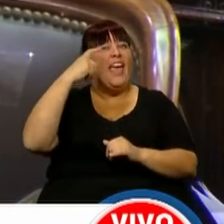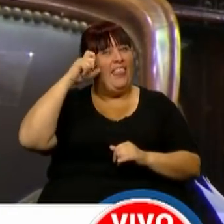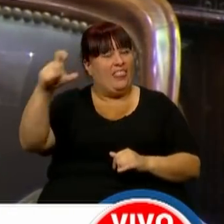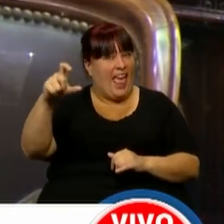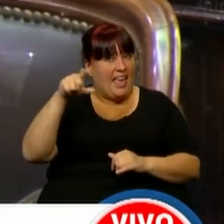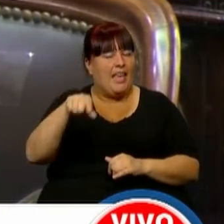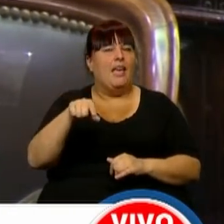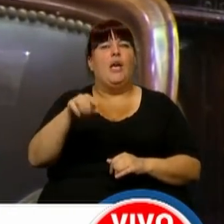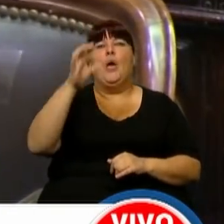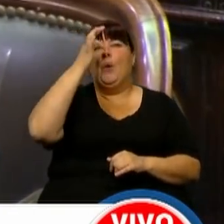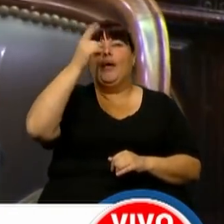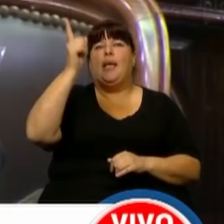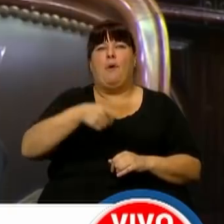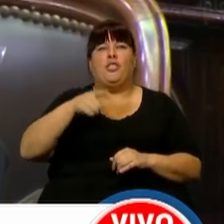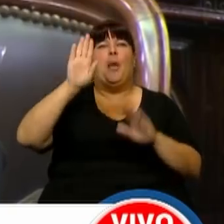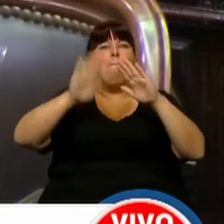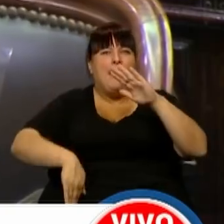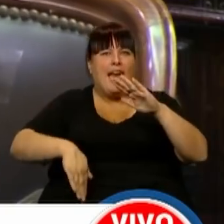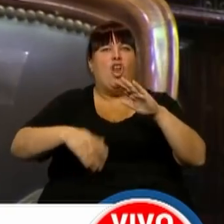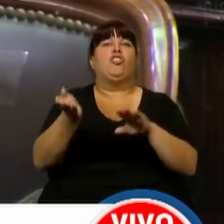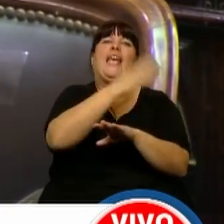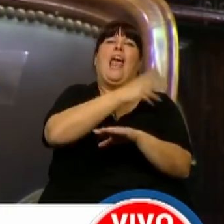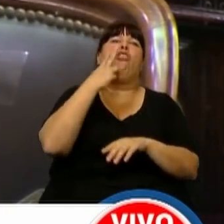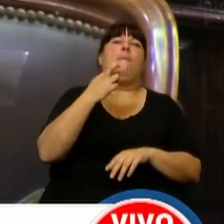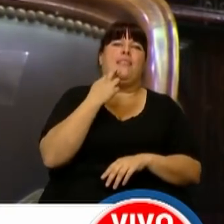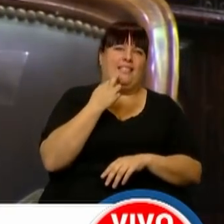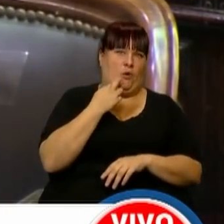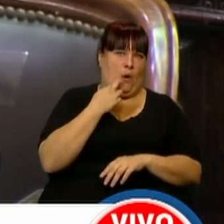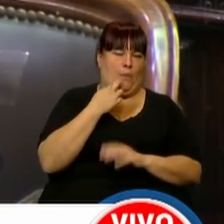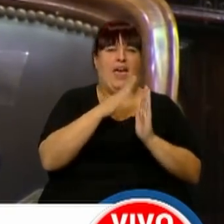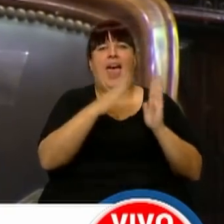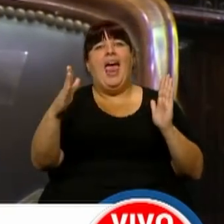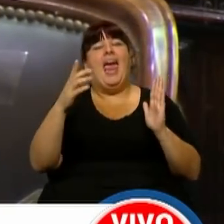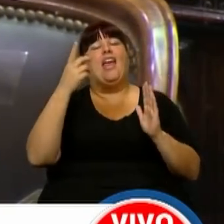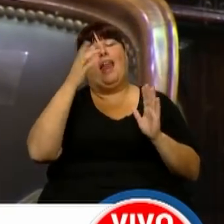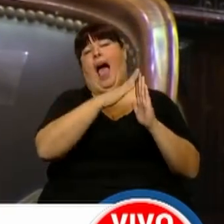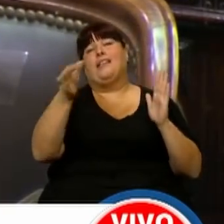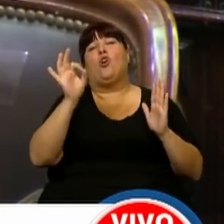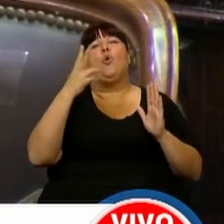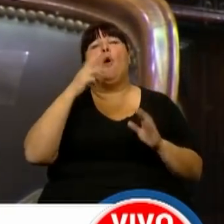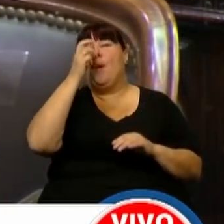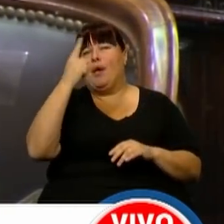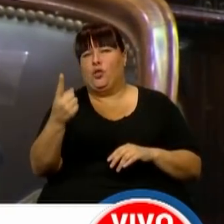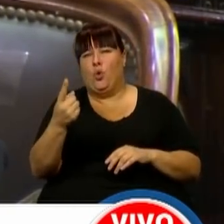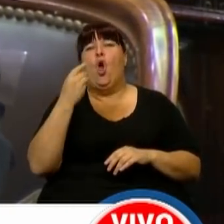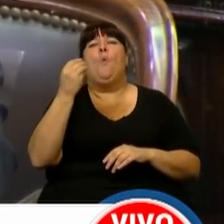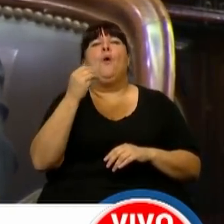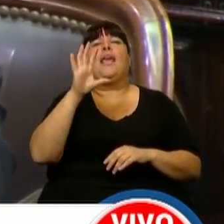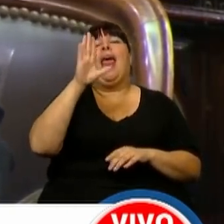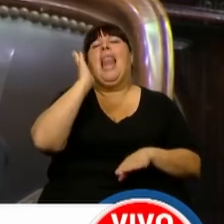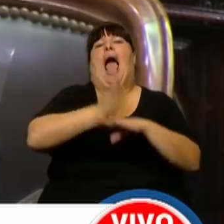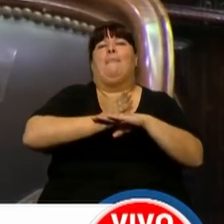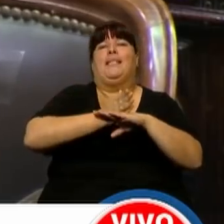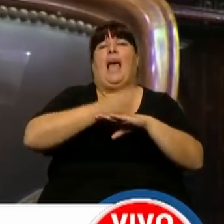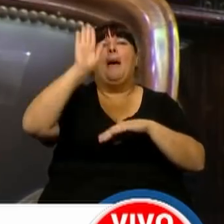INDEC, están 20% por debajo de lo del 2019 en los 10 primeros meses del 2021? ¿Por qué están 50%